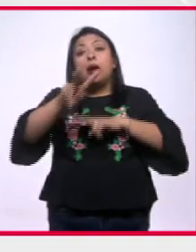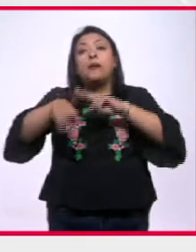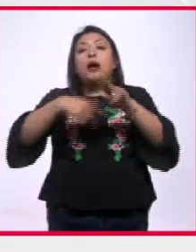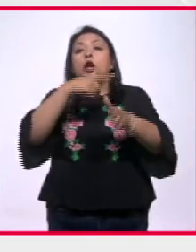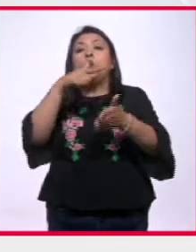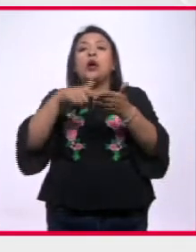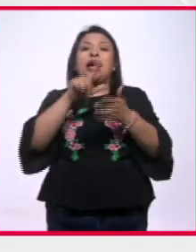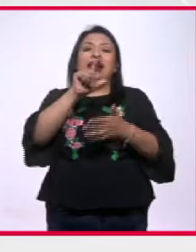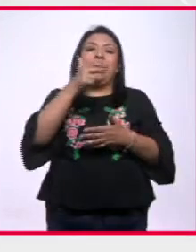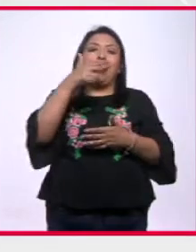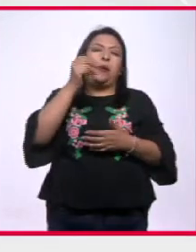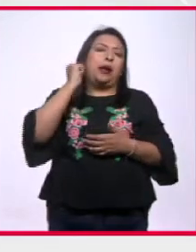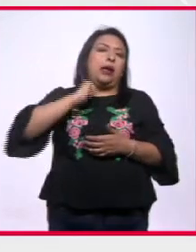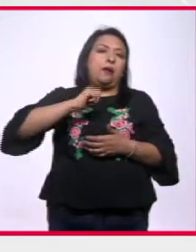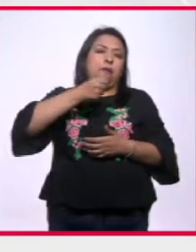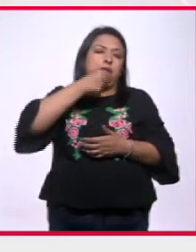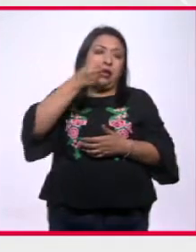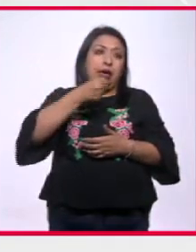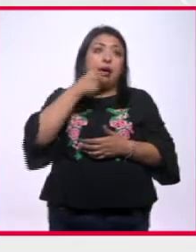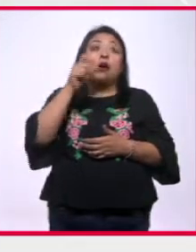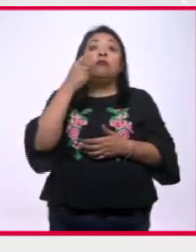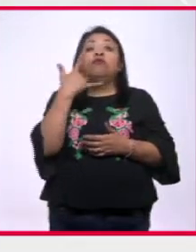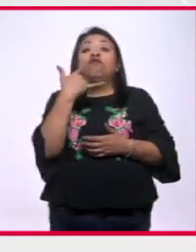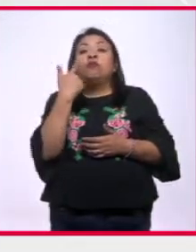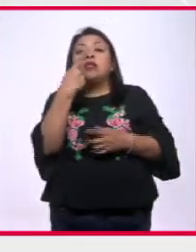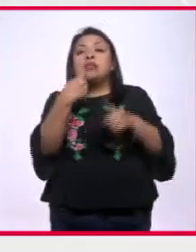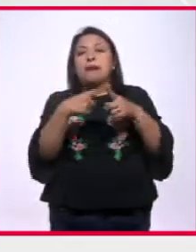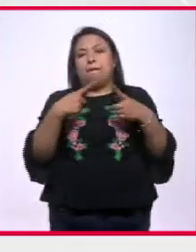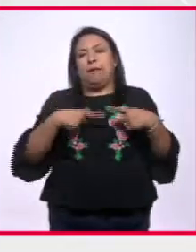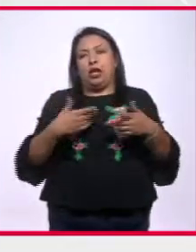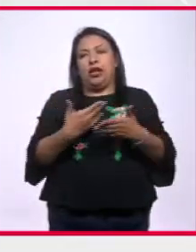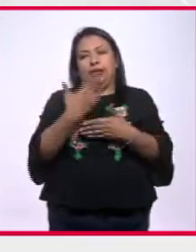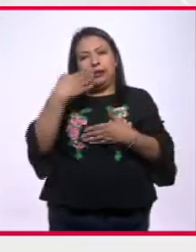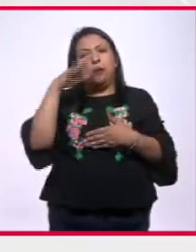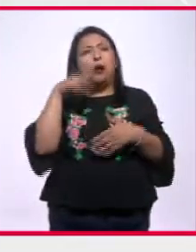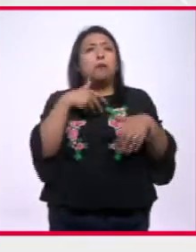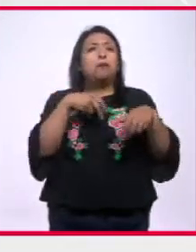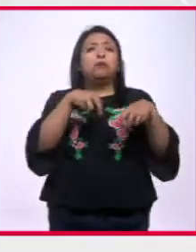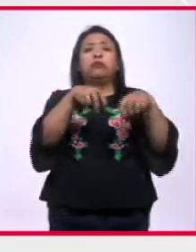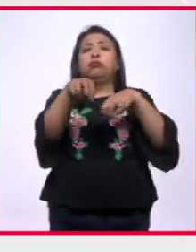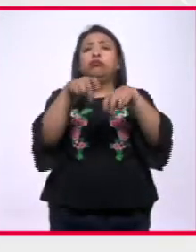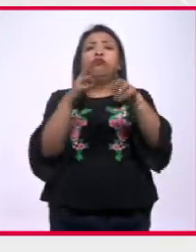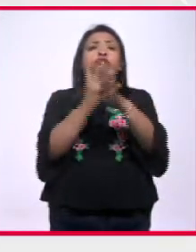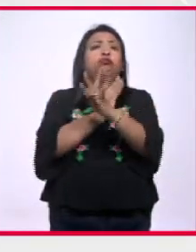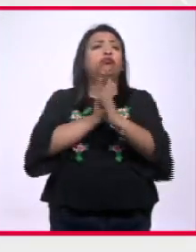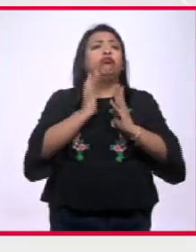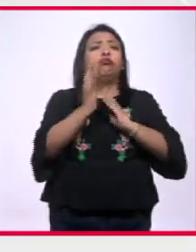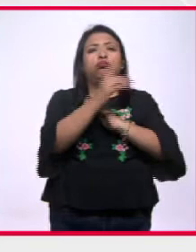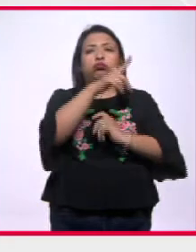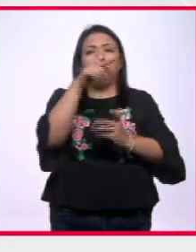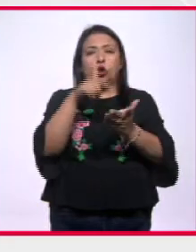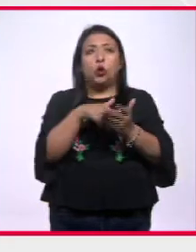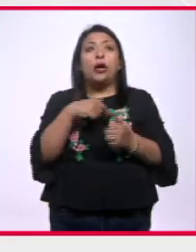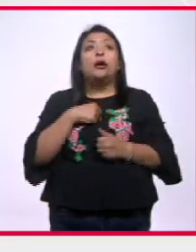y que también la puedan disfrutar los sabaneros que circulan mucho por esas zonas